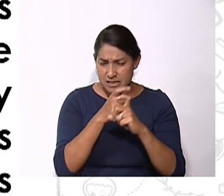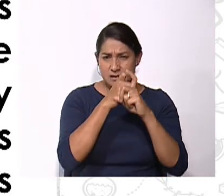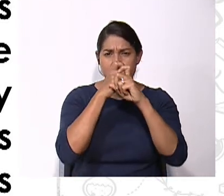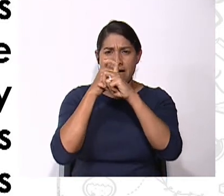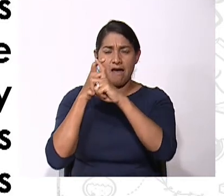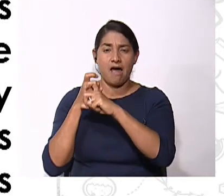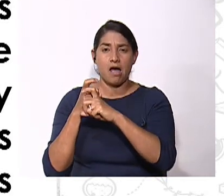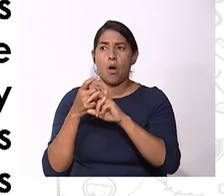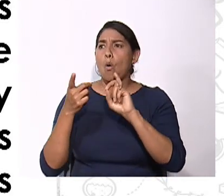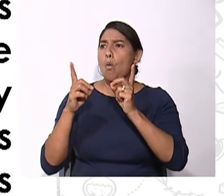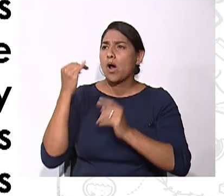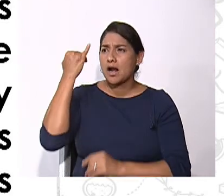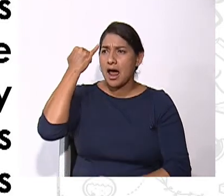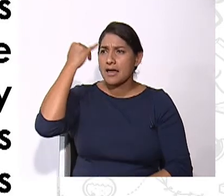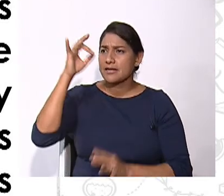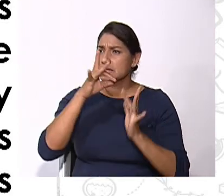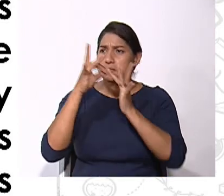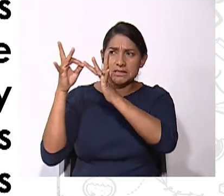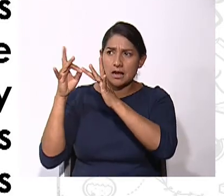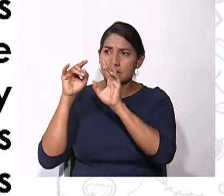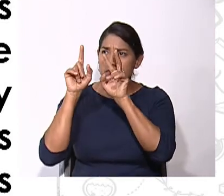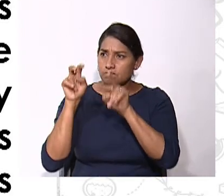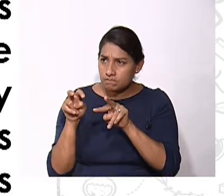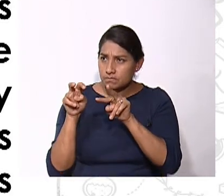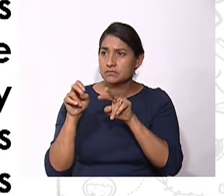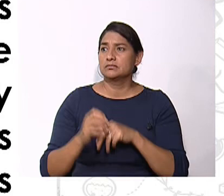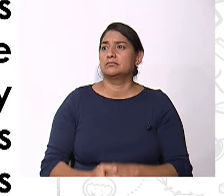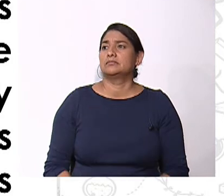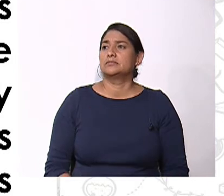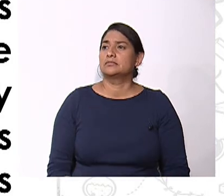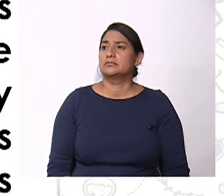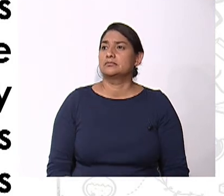Entonces, ¿cuál es la idea fundamental?